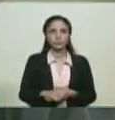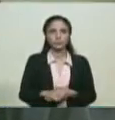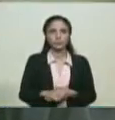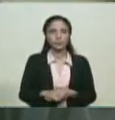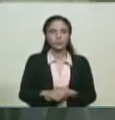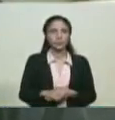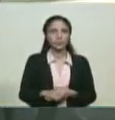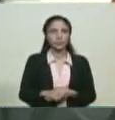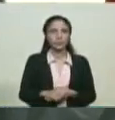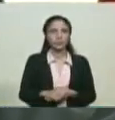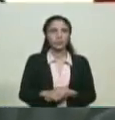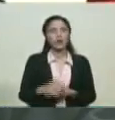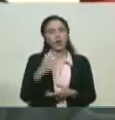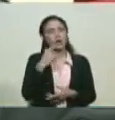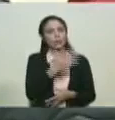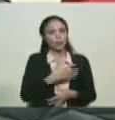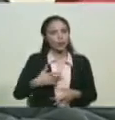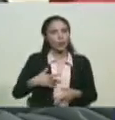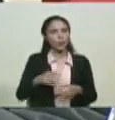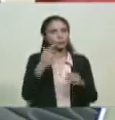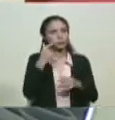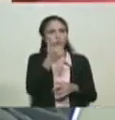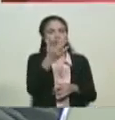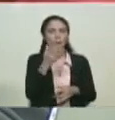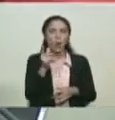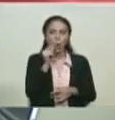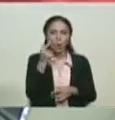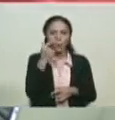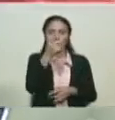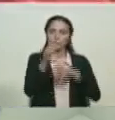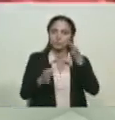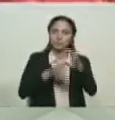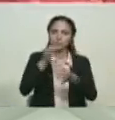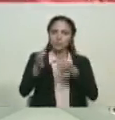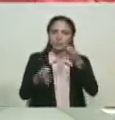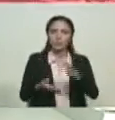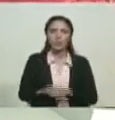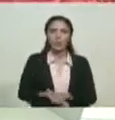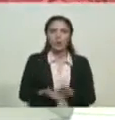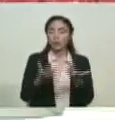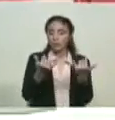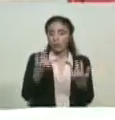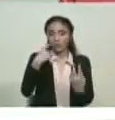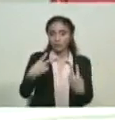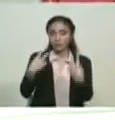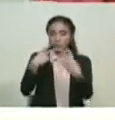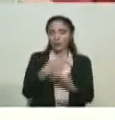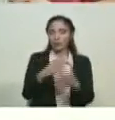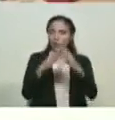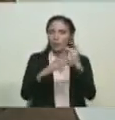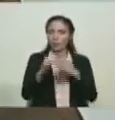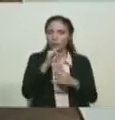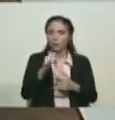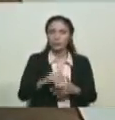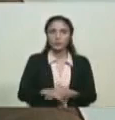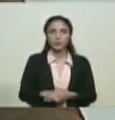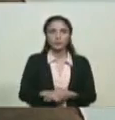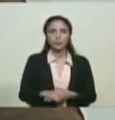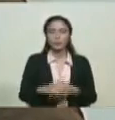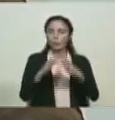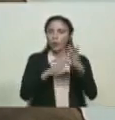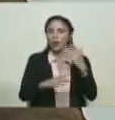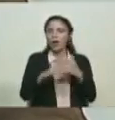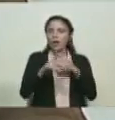pudiera compartir con todos los compañeros compatriotas que nos ven a través de los medios de comunicación de las redes sociales